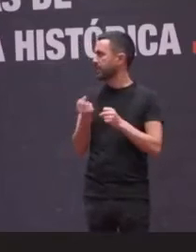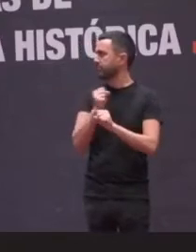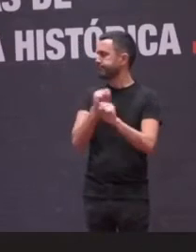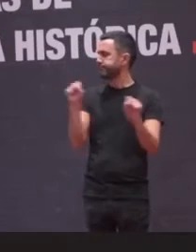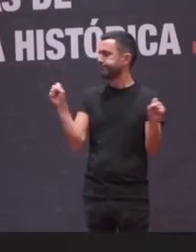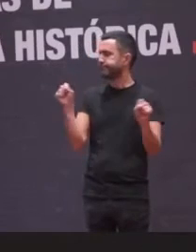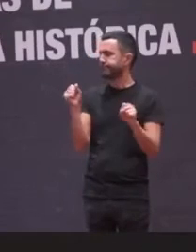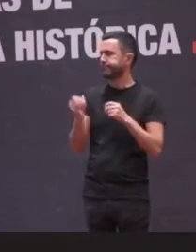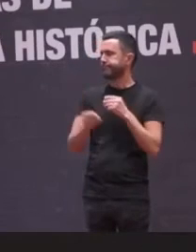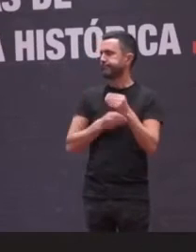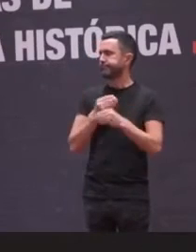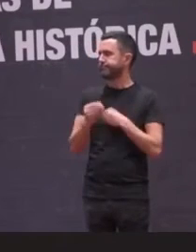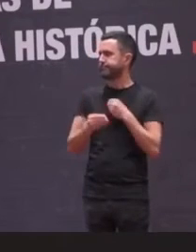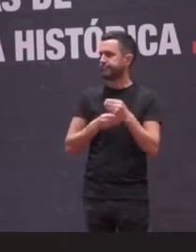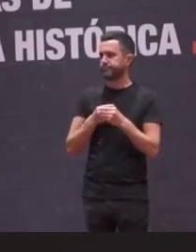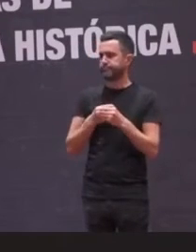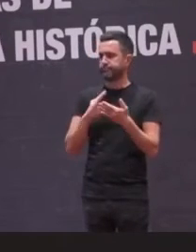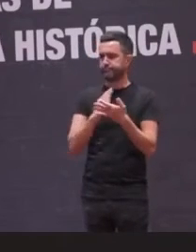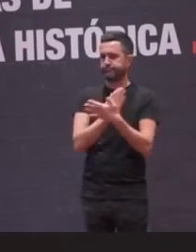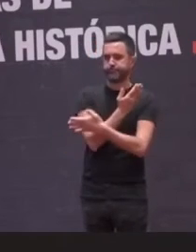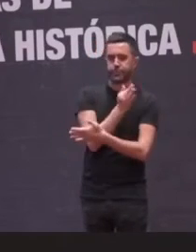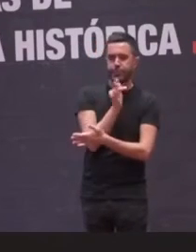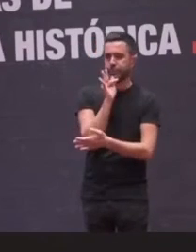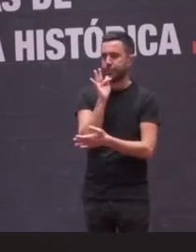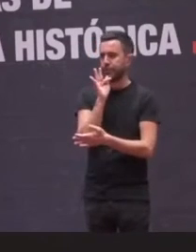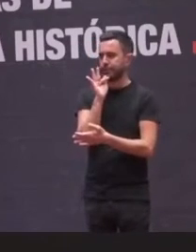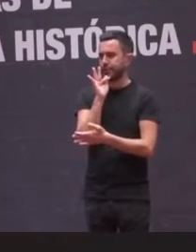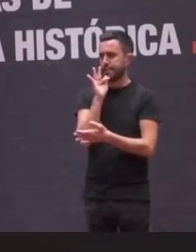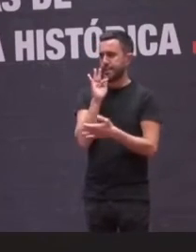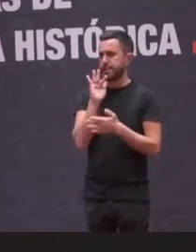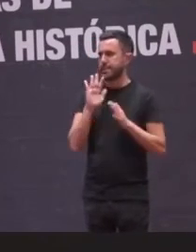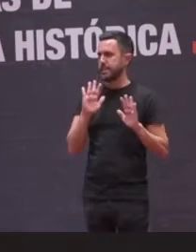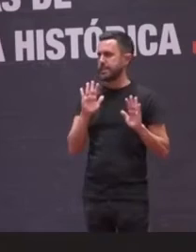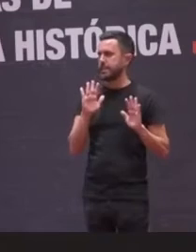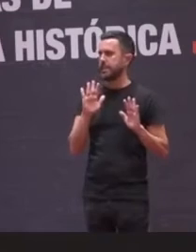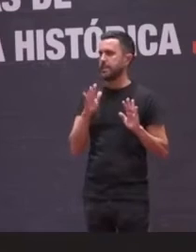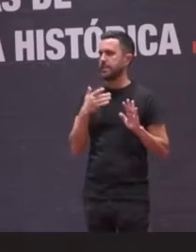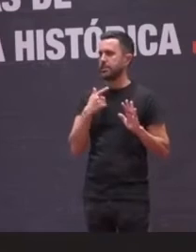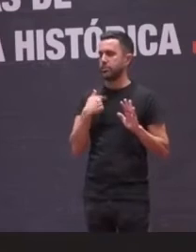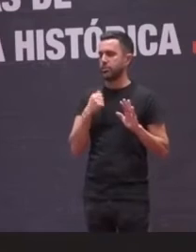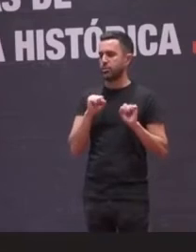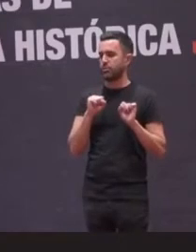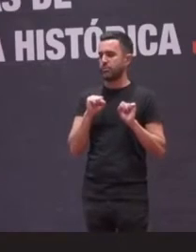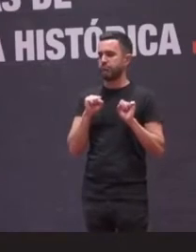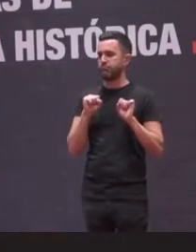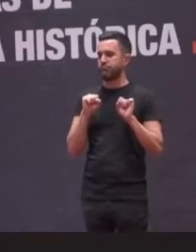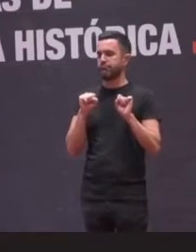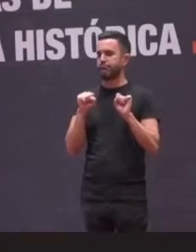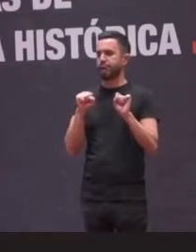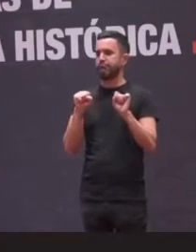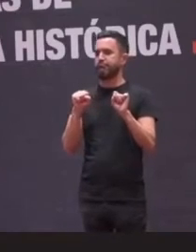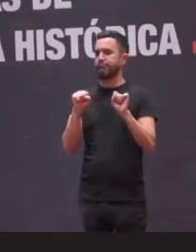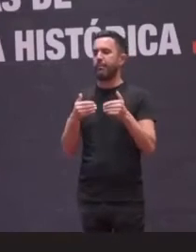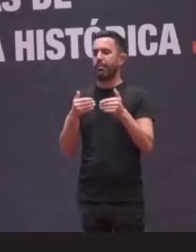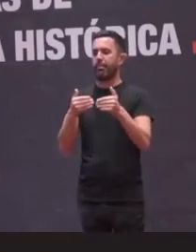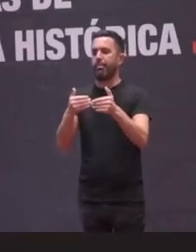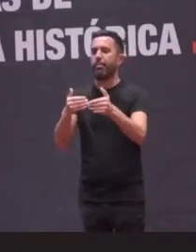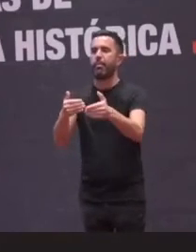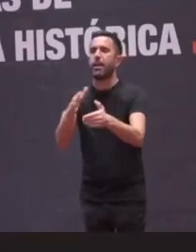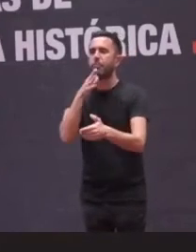o que establece a esa jurisprudencia, ainda que eu teña acción, se me demoro deslealmente porque non me interesa